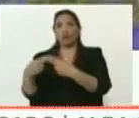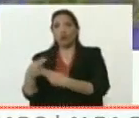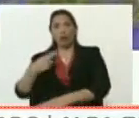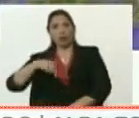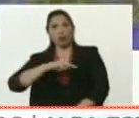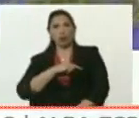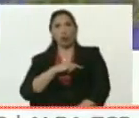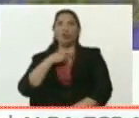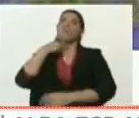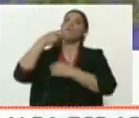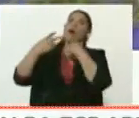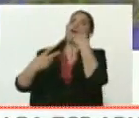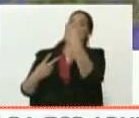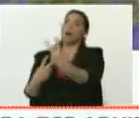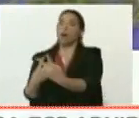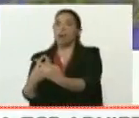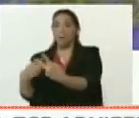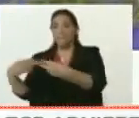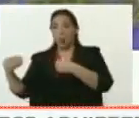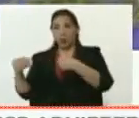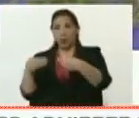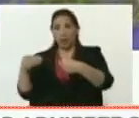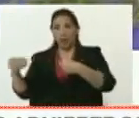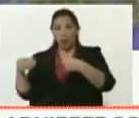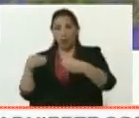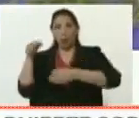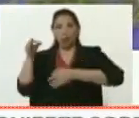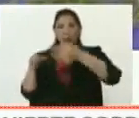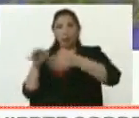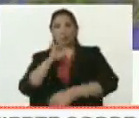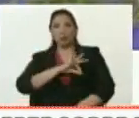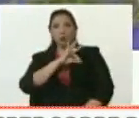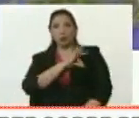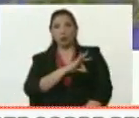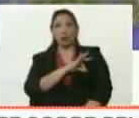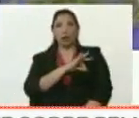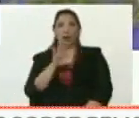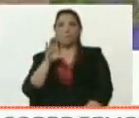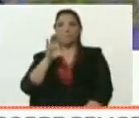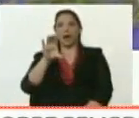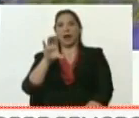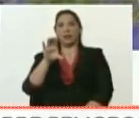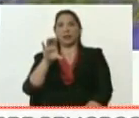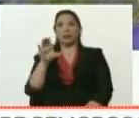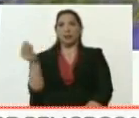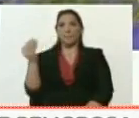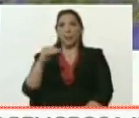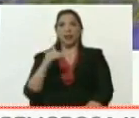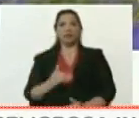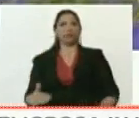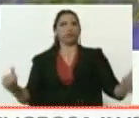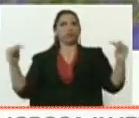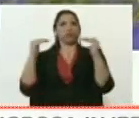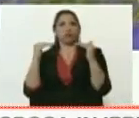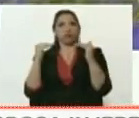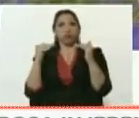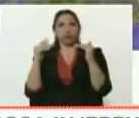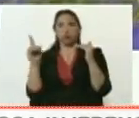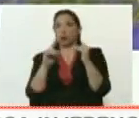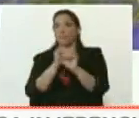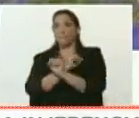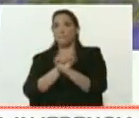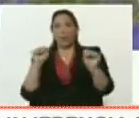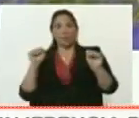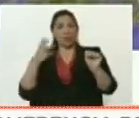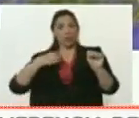nosotros alcemos la voz por un modelo de justicia social y de país más equitativo. No lo va a permitir.